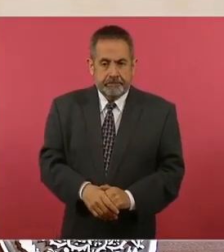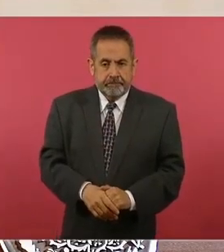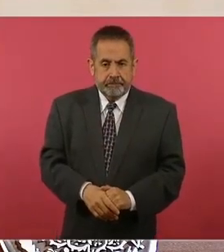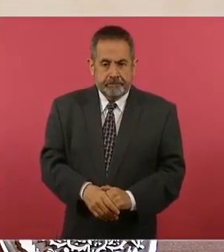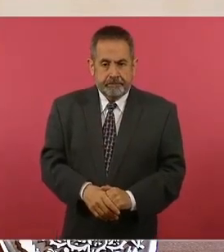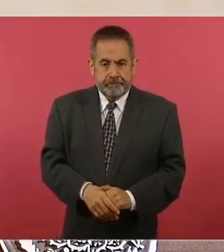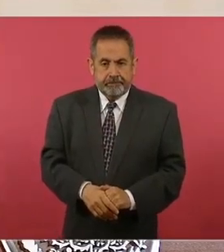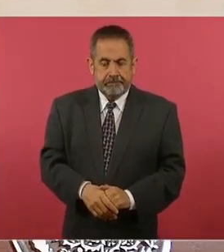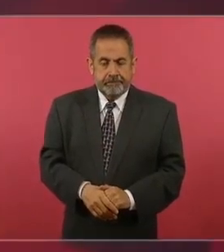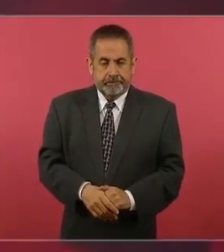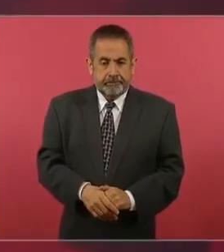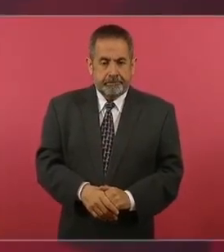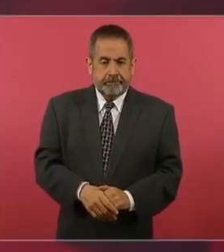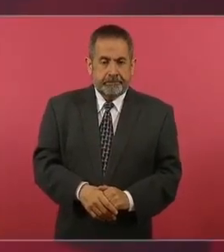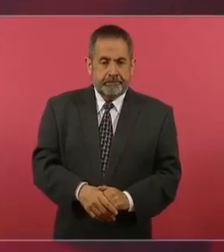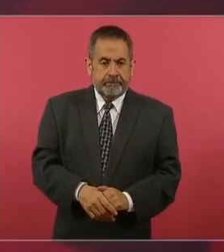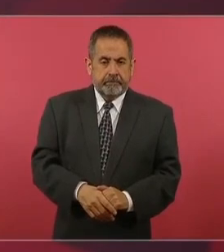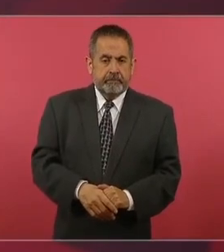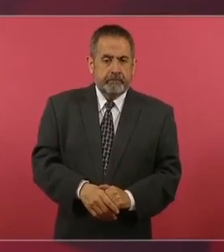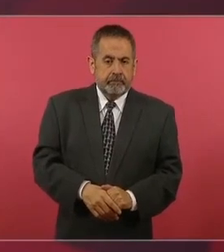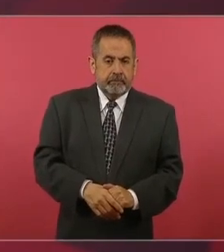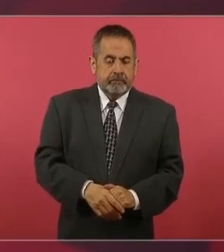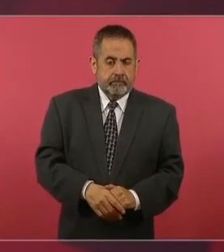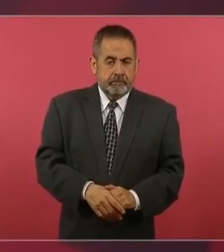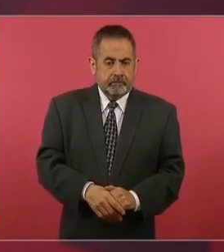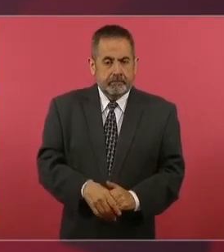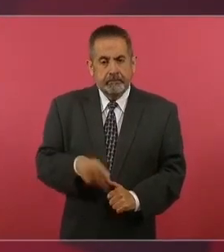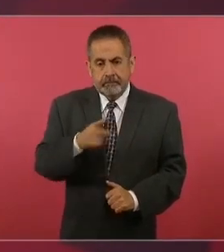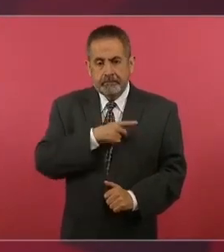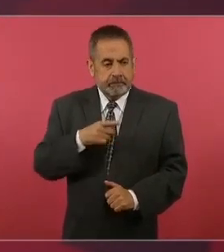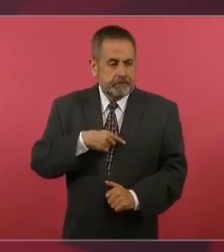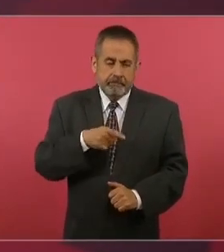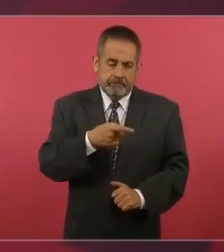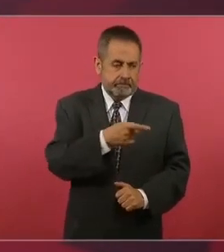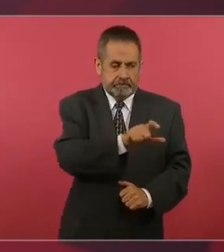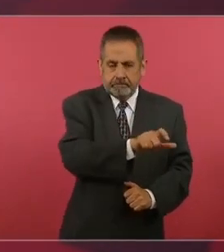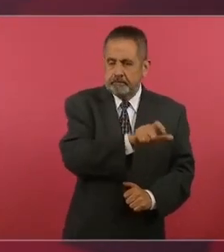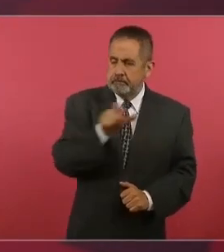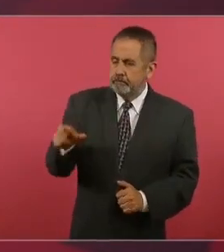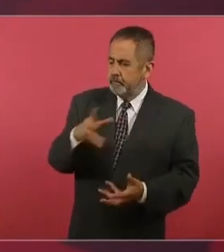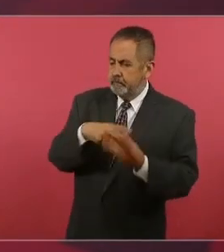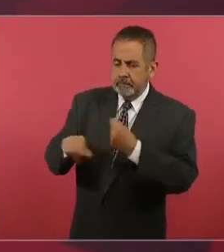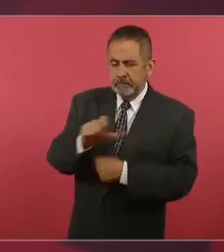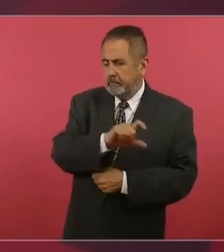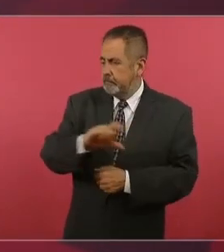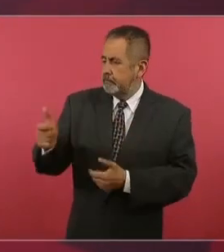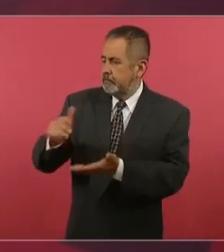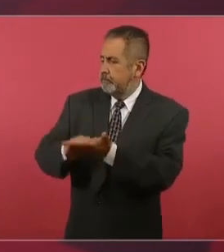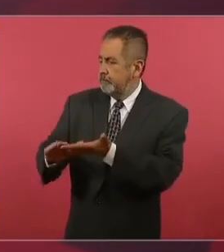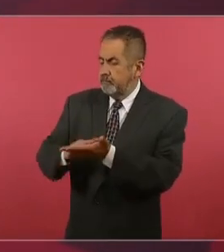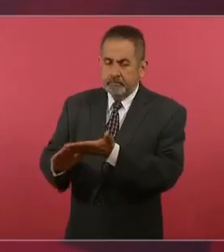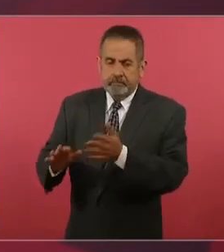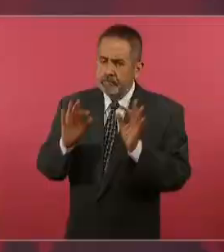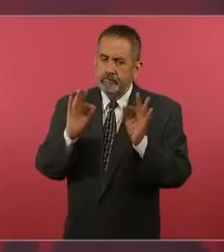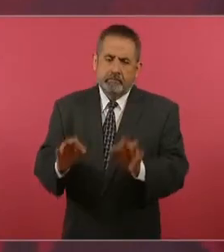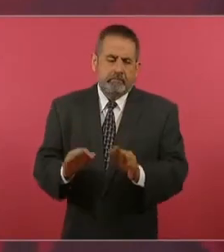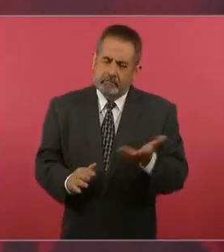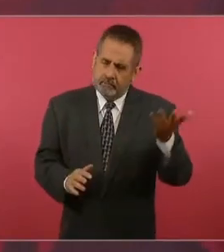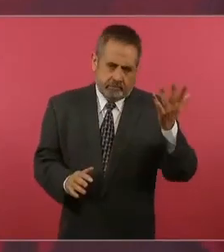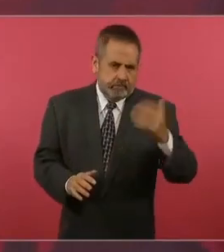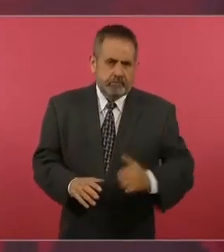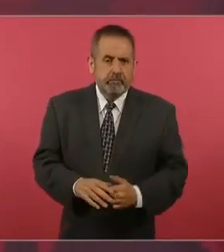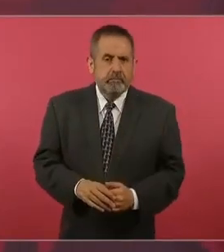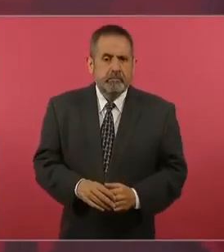pero sí tiene que haber reparación del daño, porque